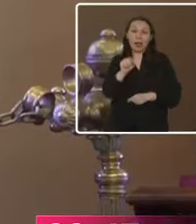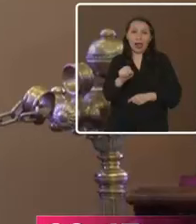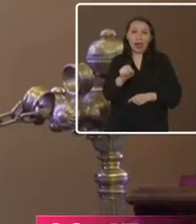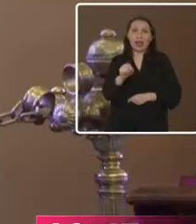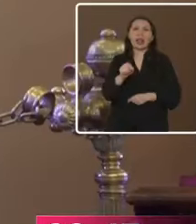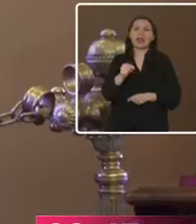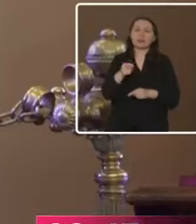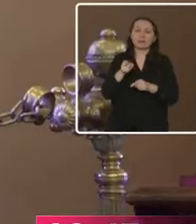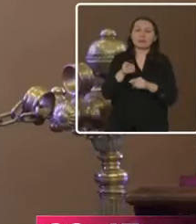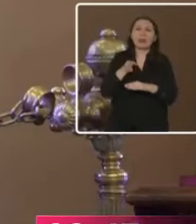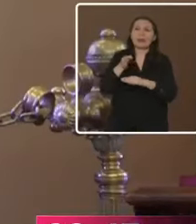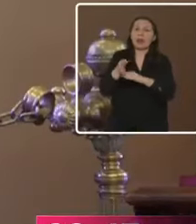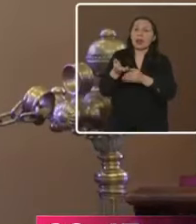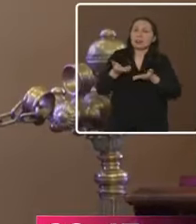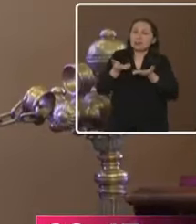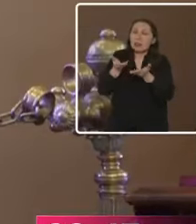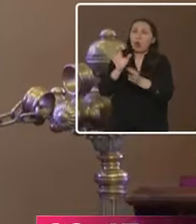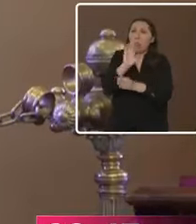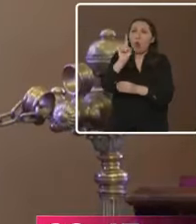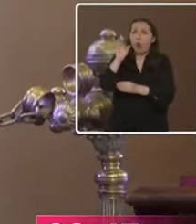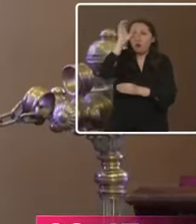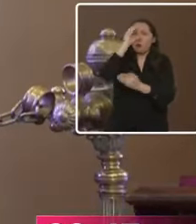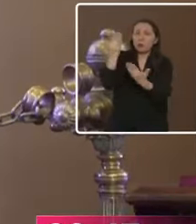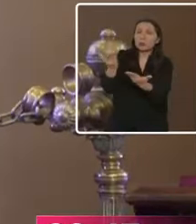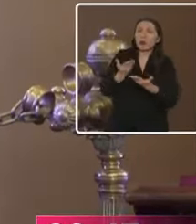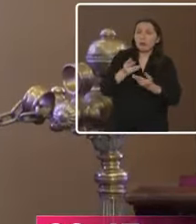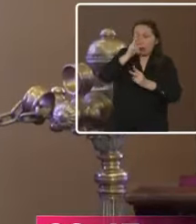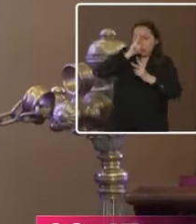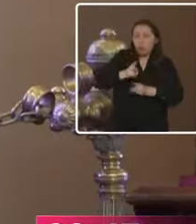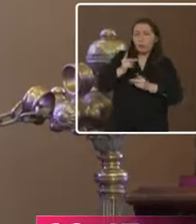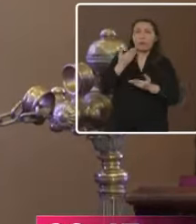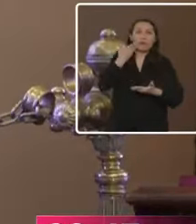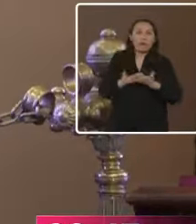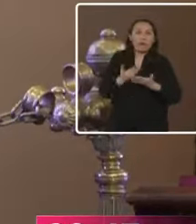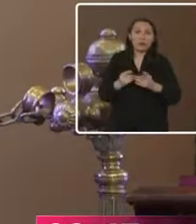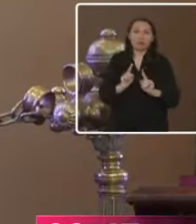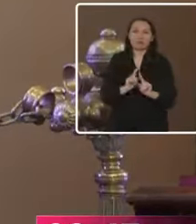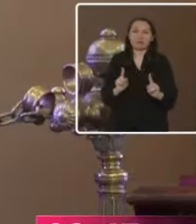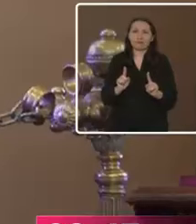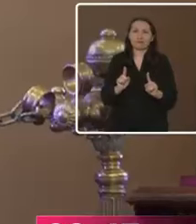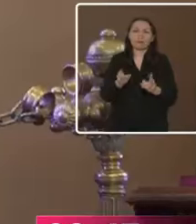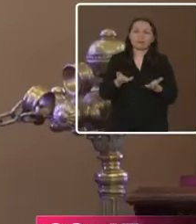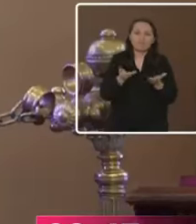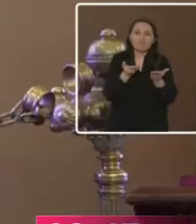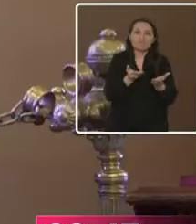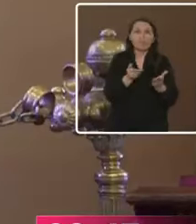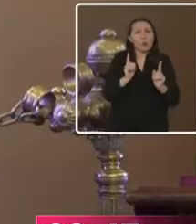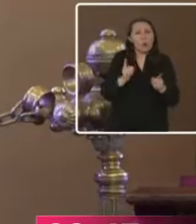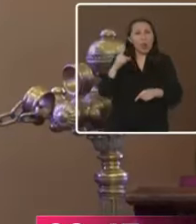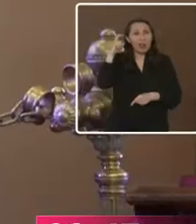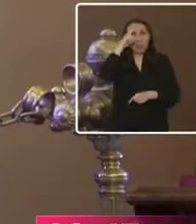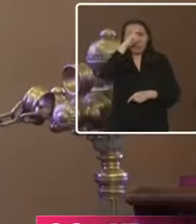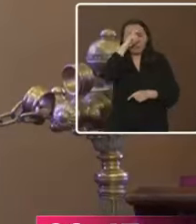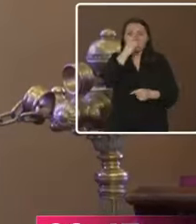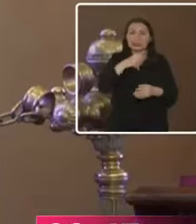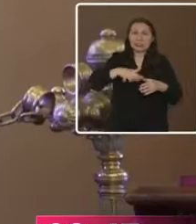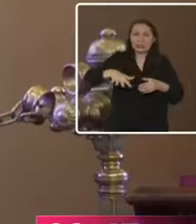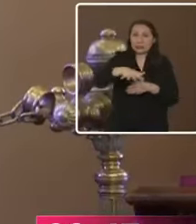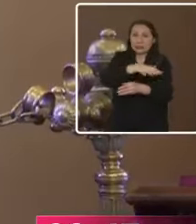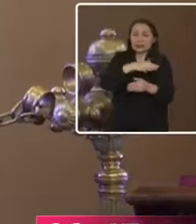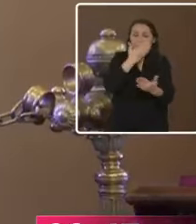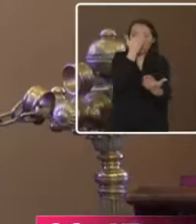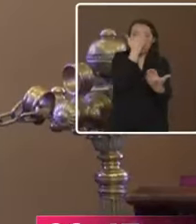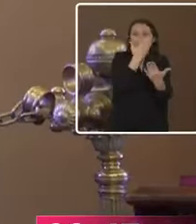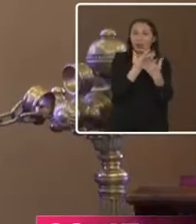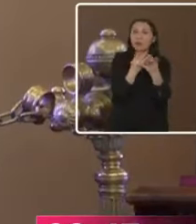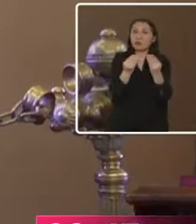va a servir y no a buscar honores ni mucho menos beneficios. a pesar de la adversidad que le tocó enfrentar y